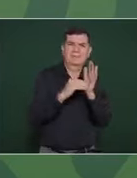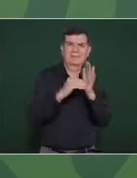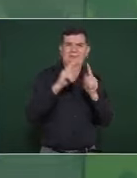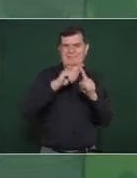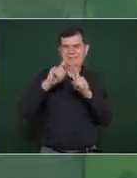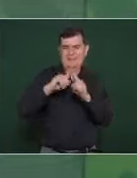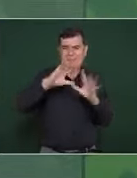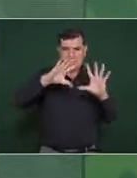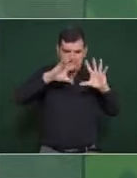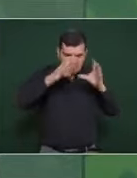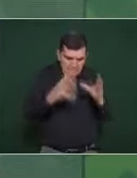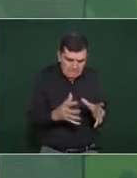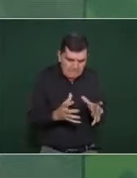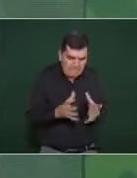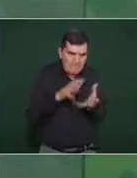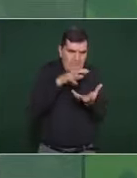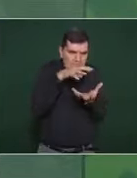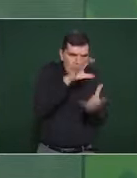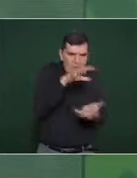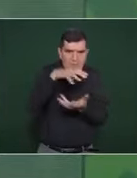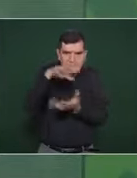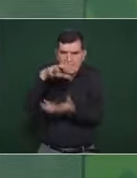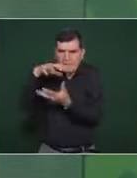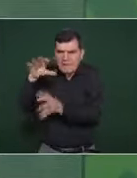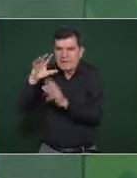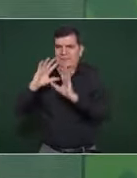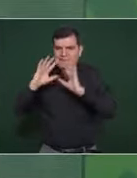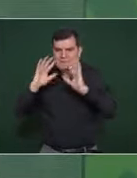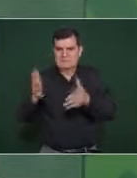paquetes entregados.